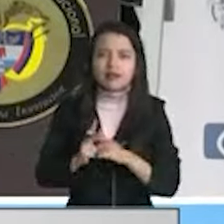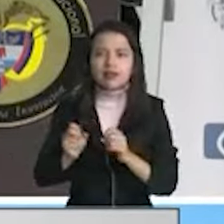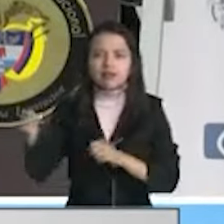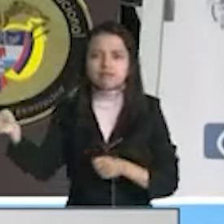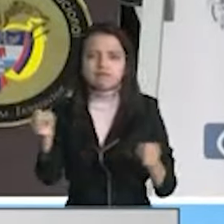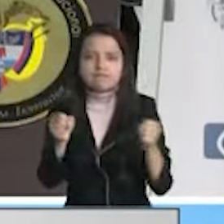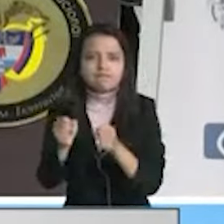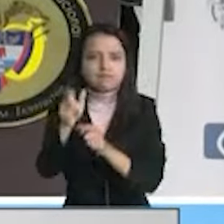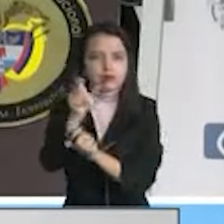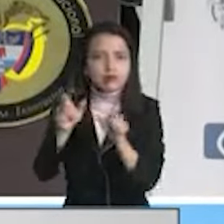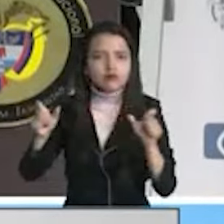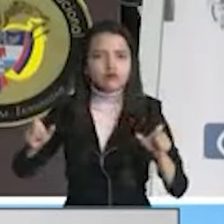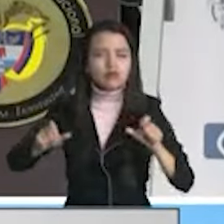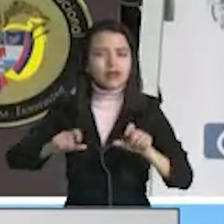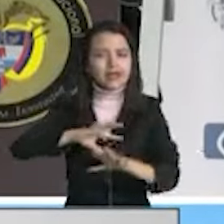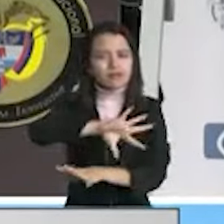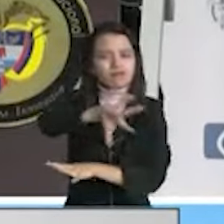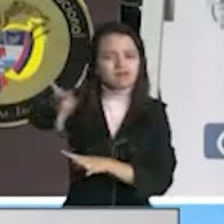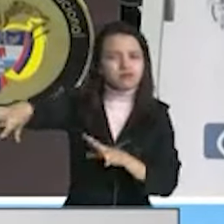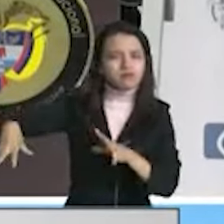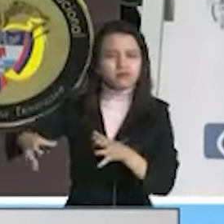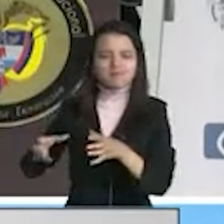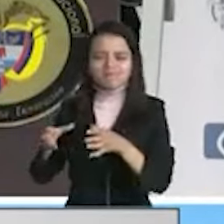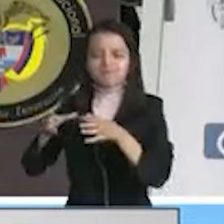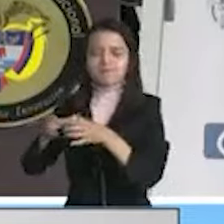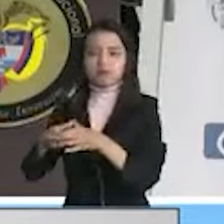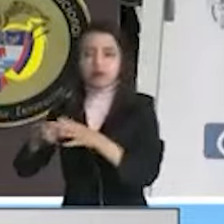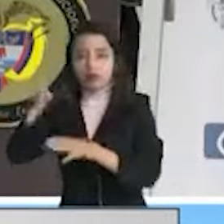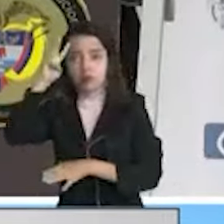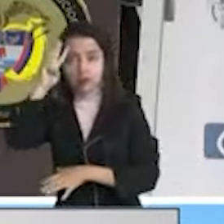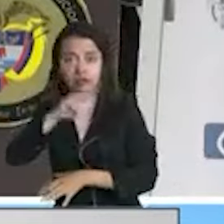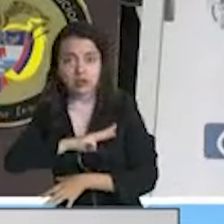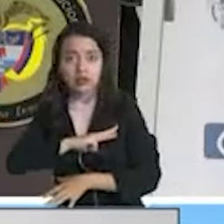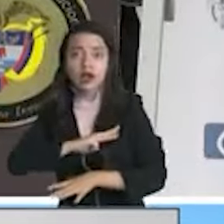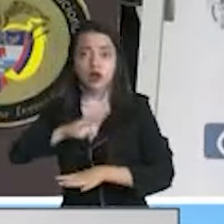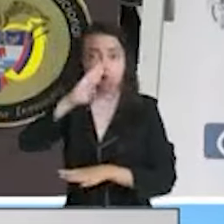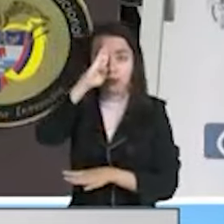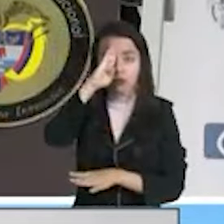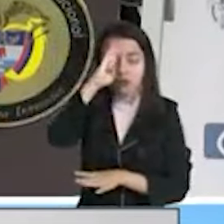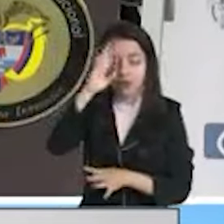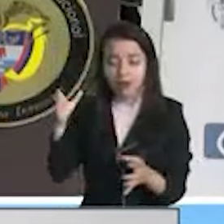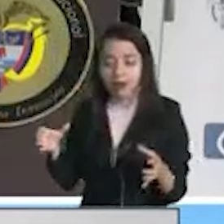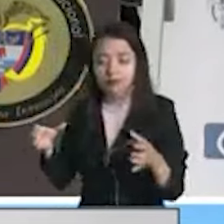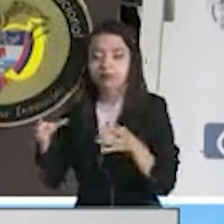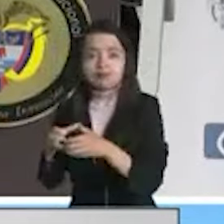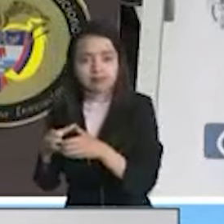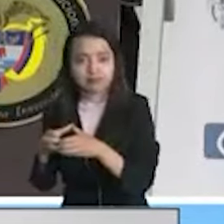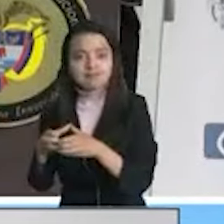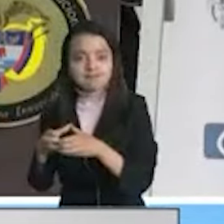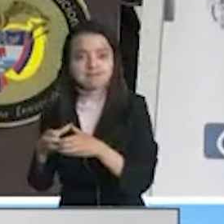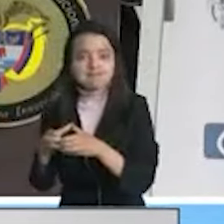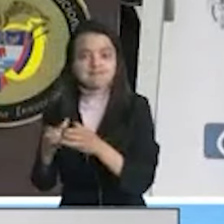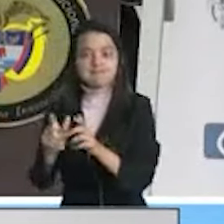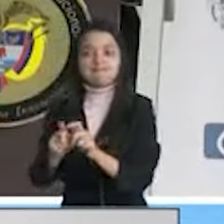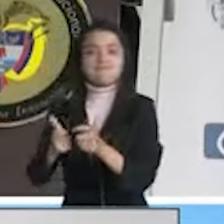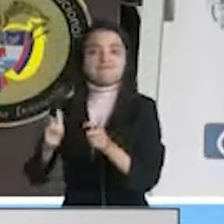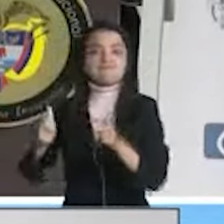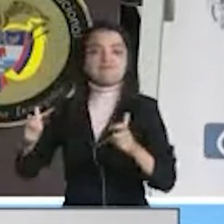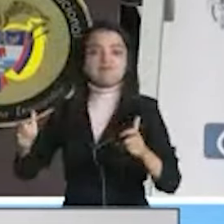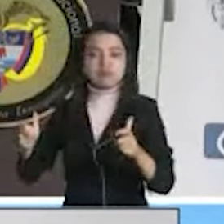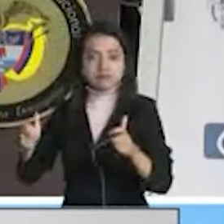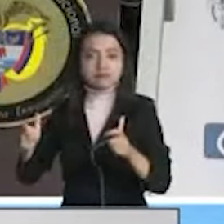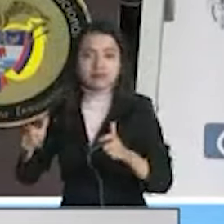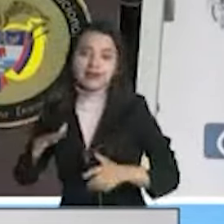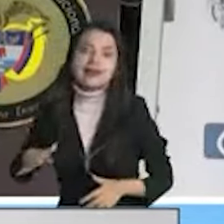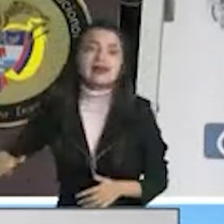personal, tanto de fuerzas militares como de policía, se incrementen